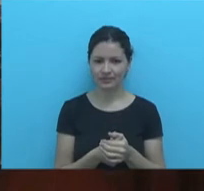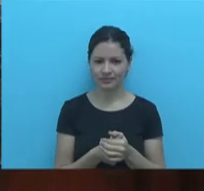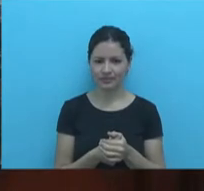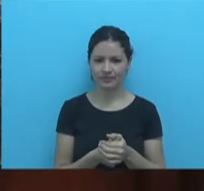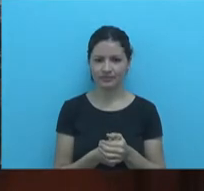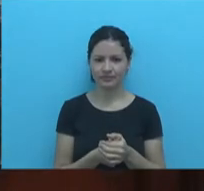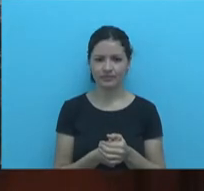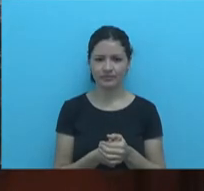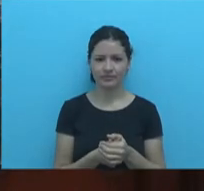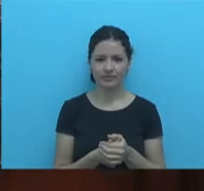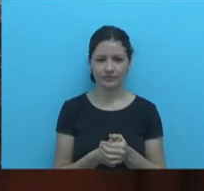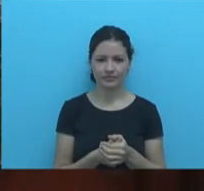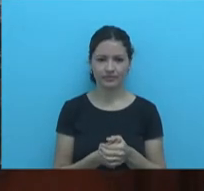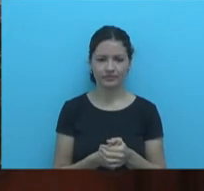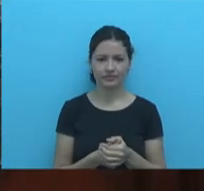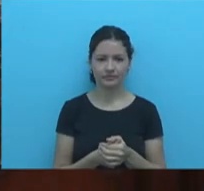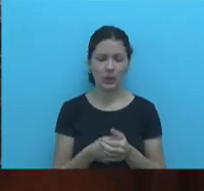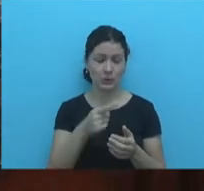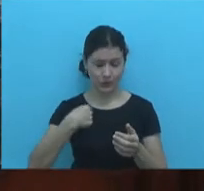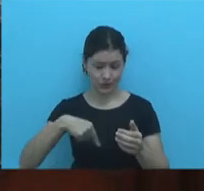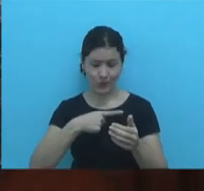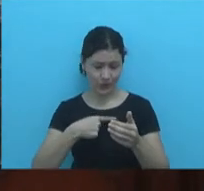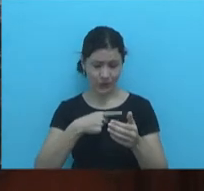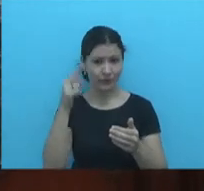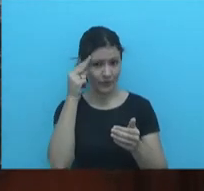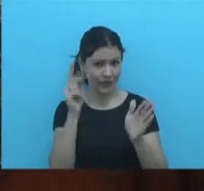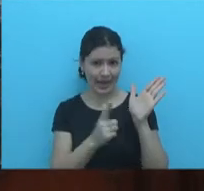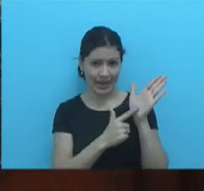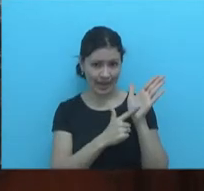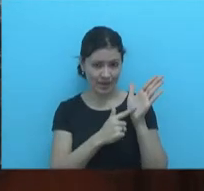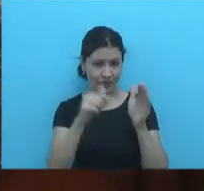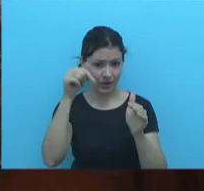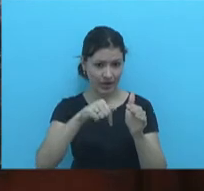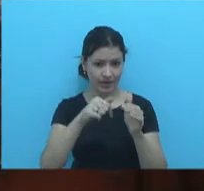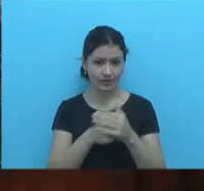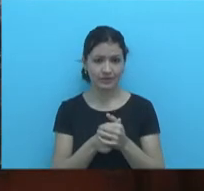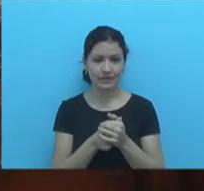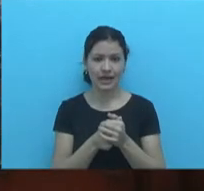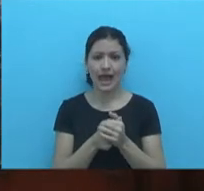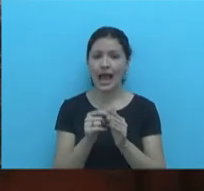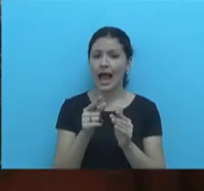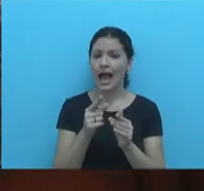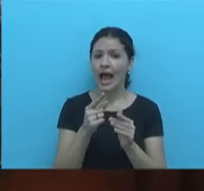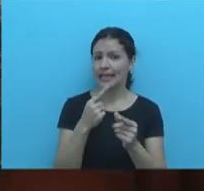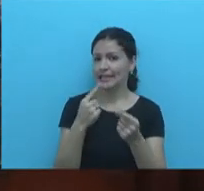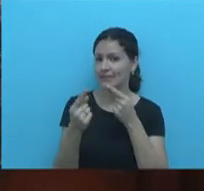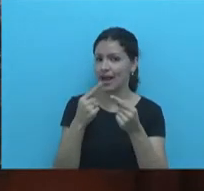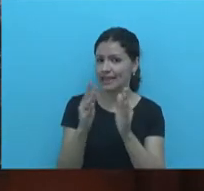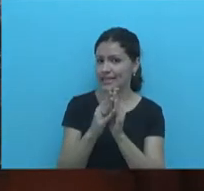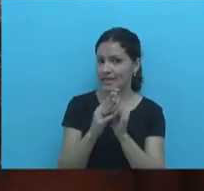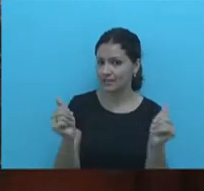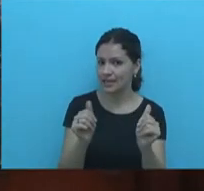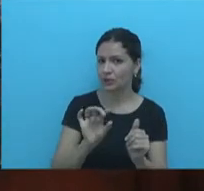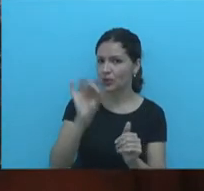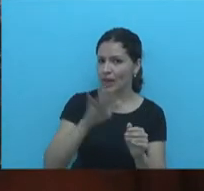hablado. No, el reglamento. Bueno, hay un reglamento en la Cámara que una vez que damos por cerrado el debate, lo que nos queda es